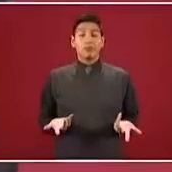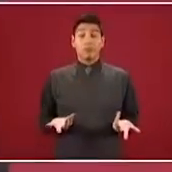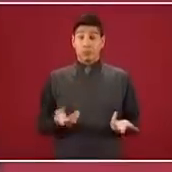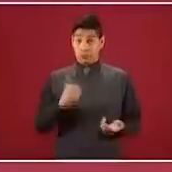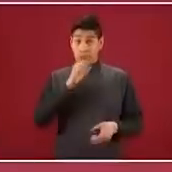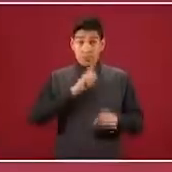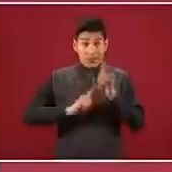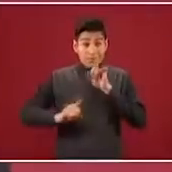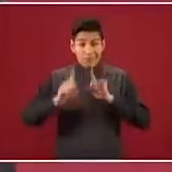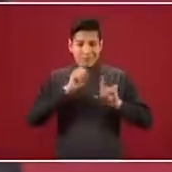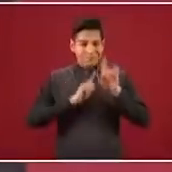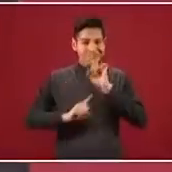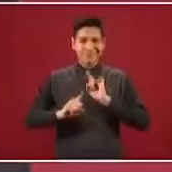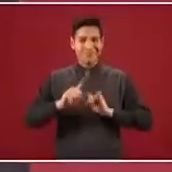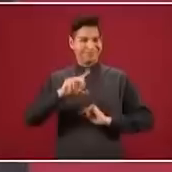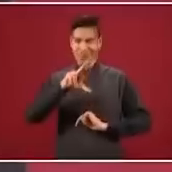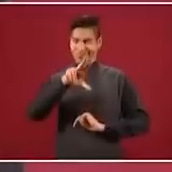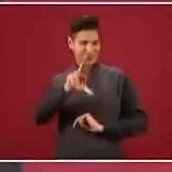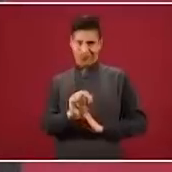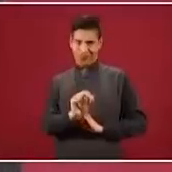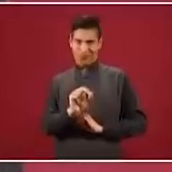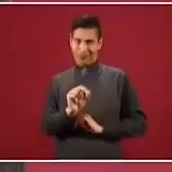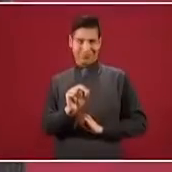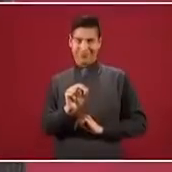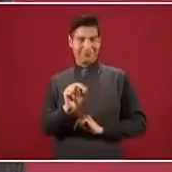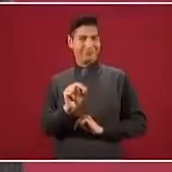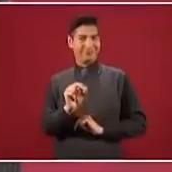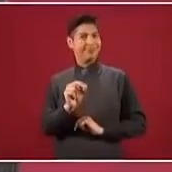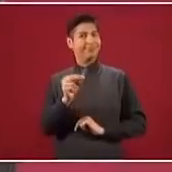mentir y no distorsionar las cosas.